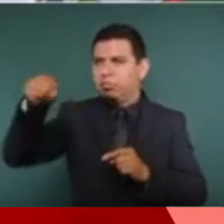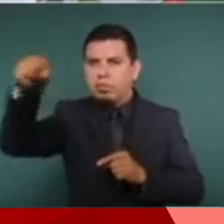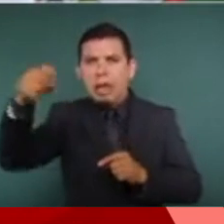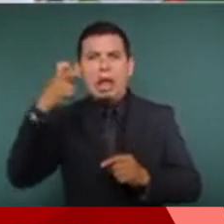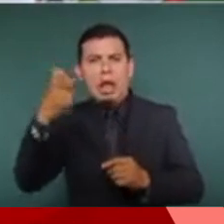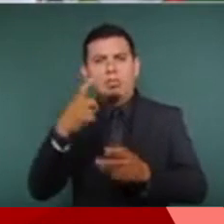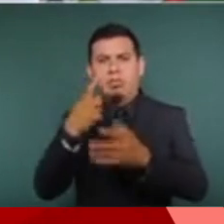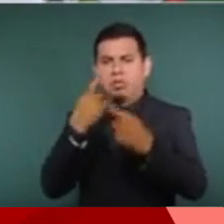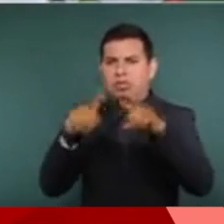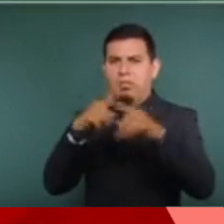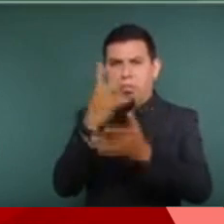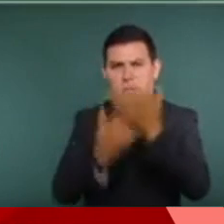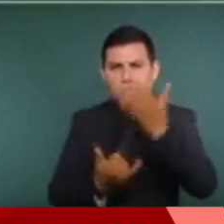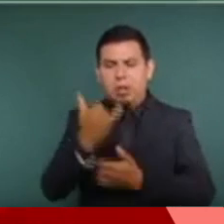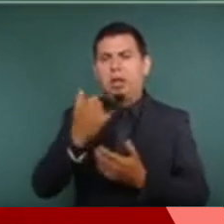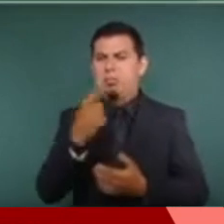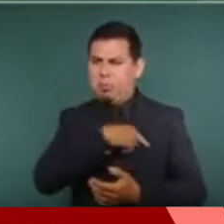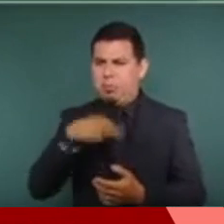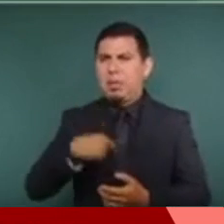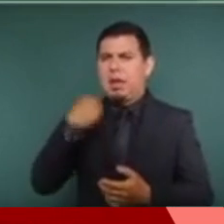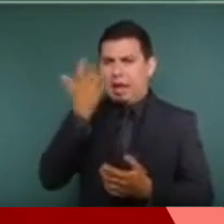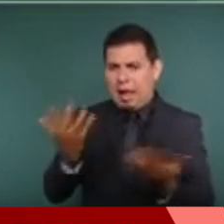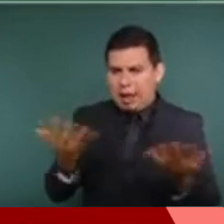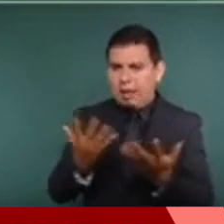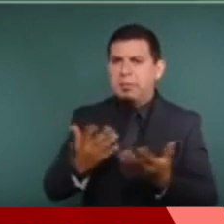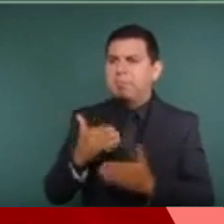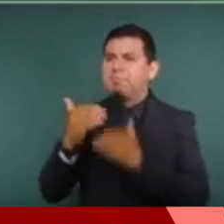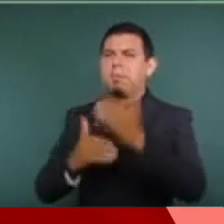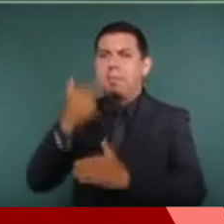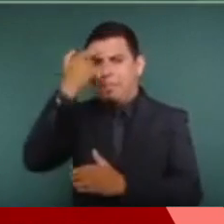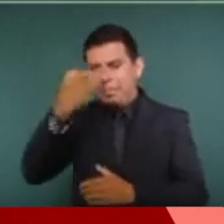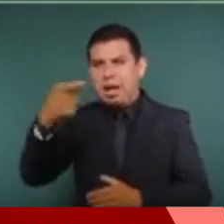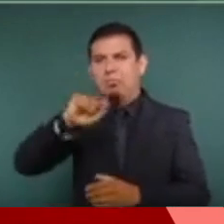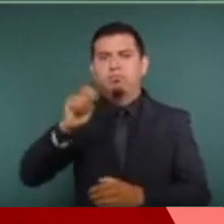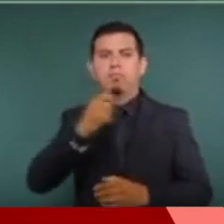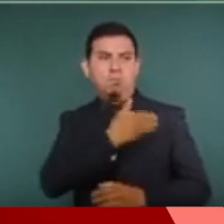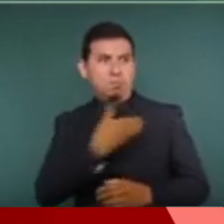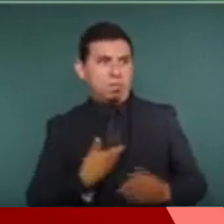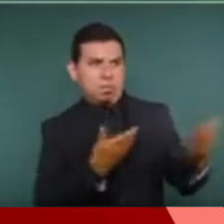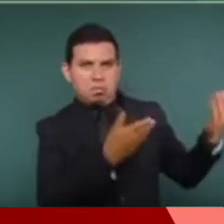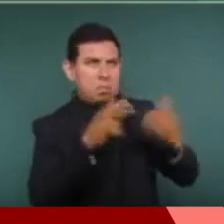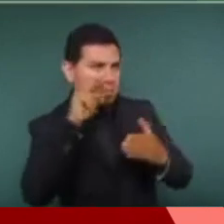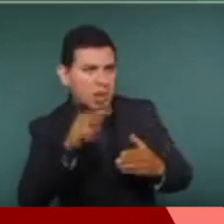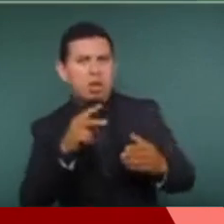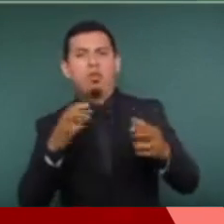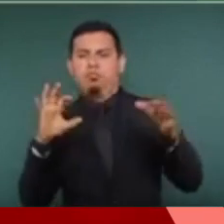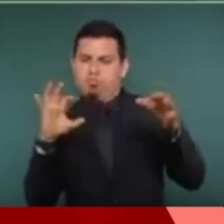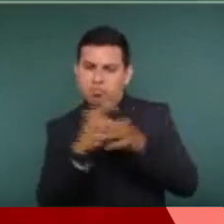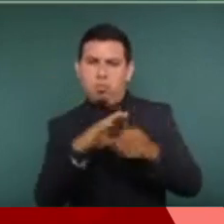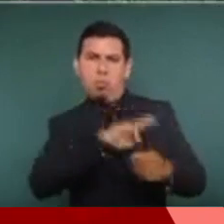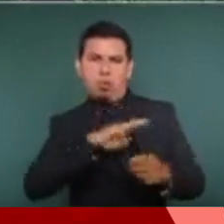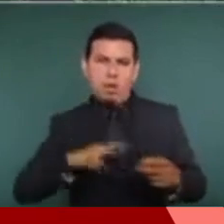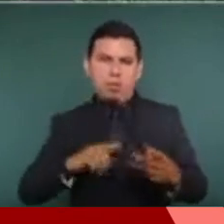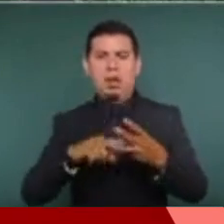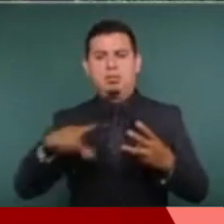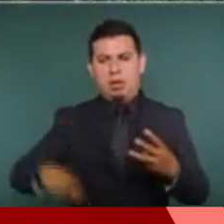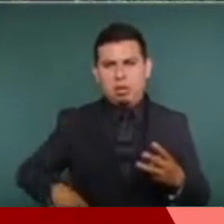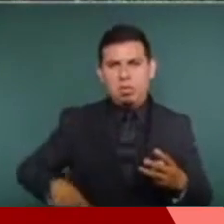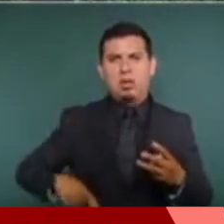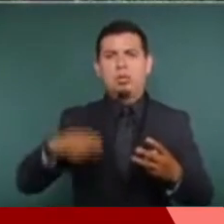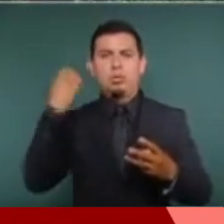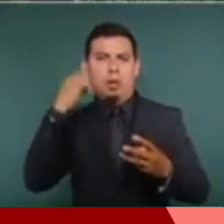crear, construir y crecer de la mano del gobierno federal, estatal y municipal. Sea usted